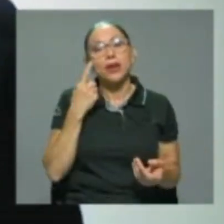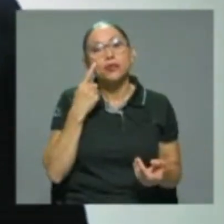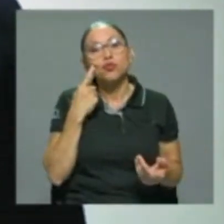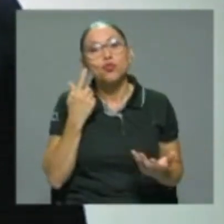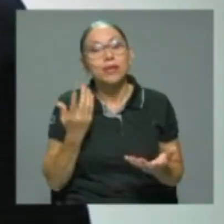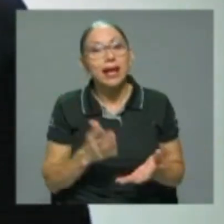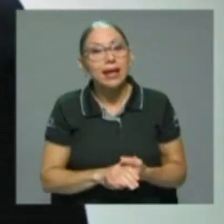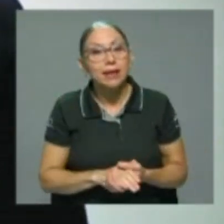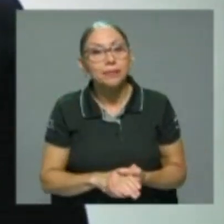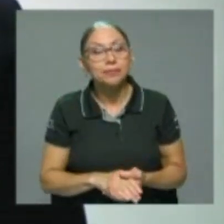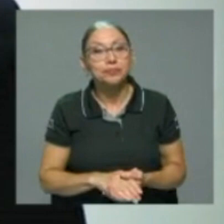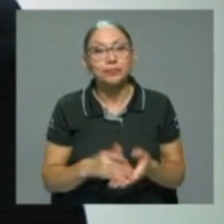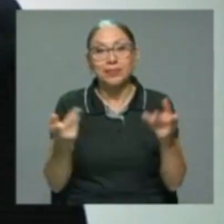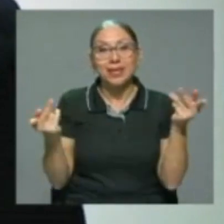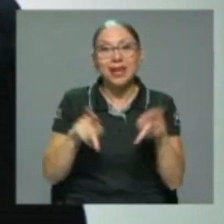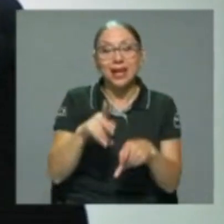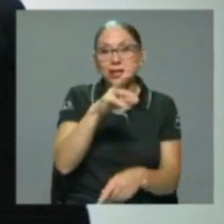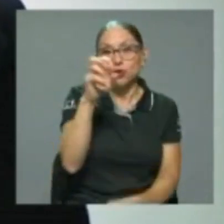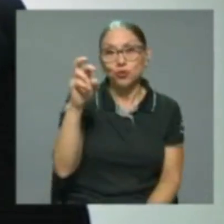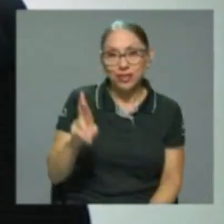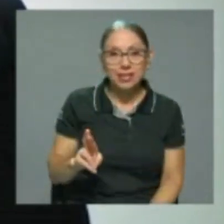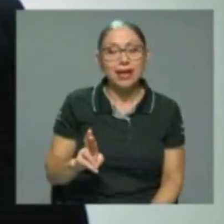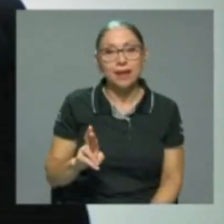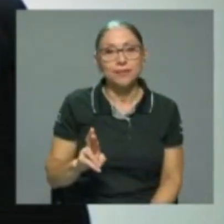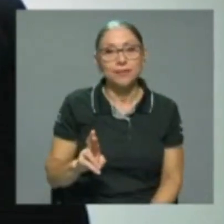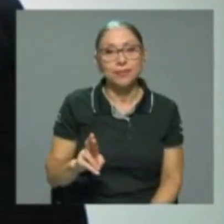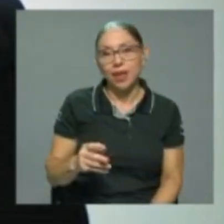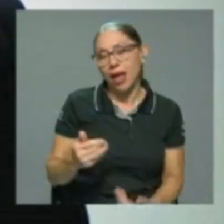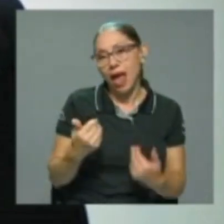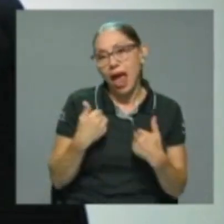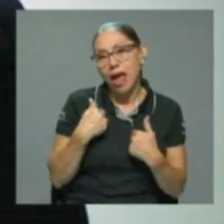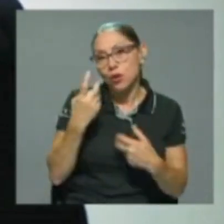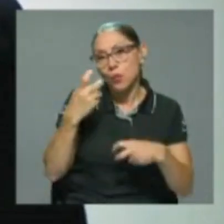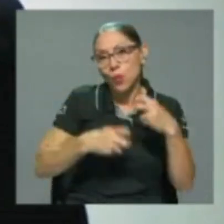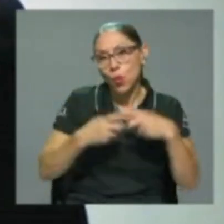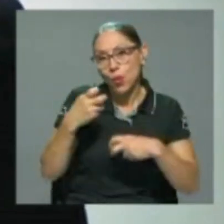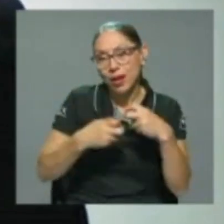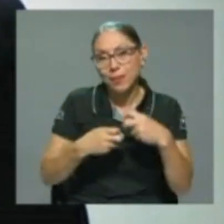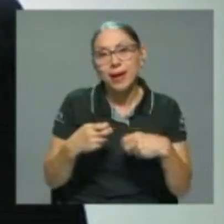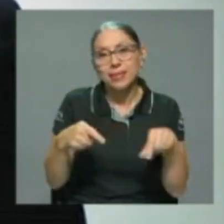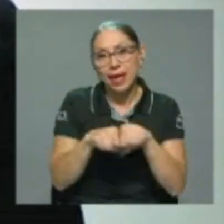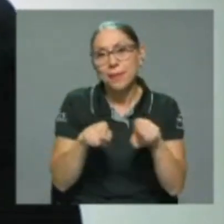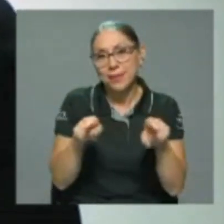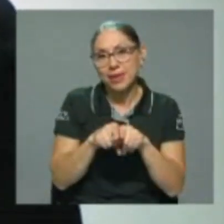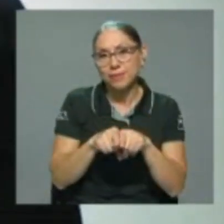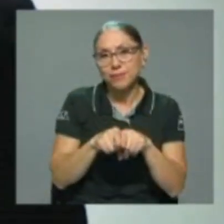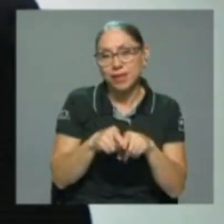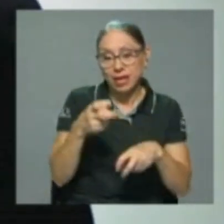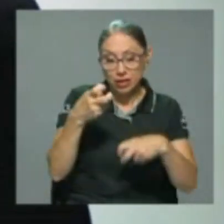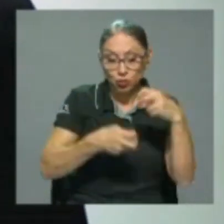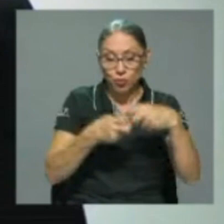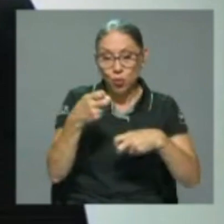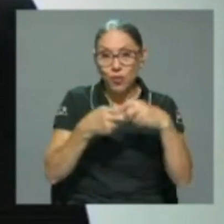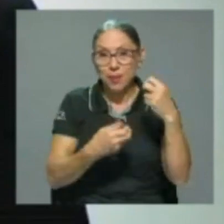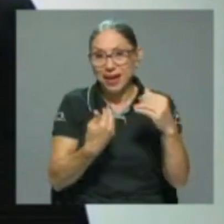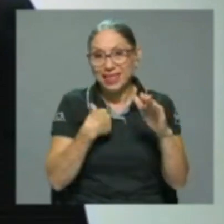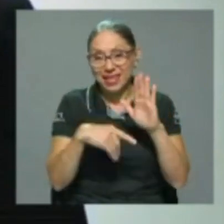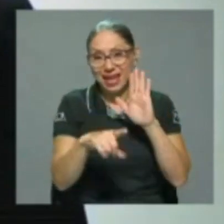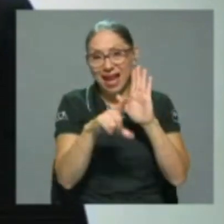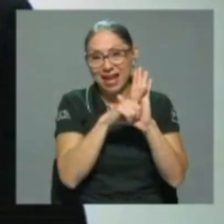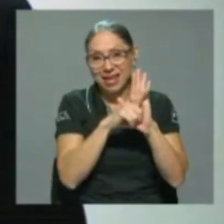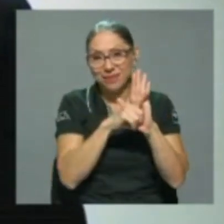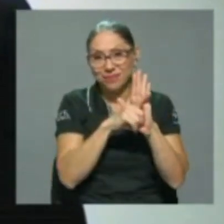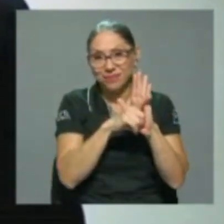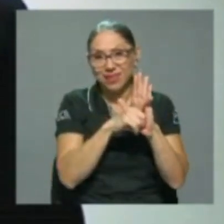que en el caso de Costa Rica hay un problema también que deviene de la ley, y es el hecho de que